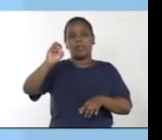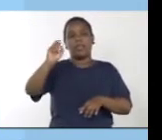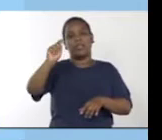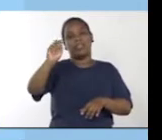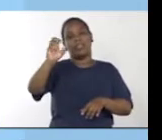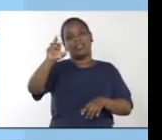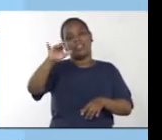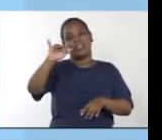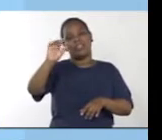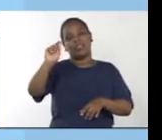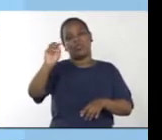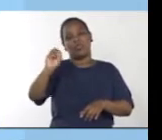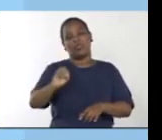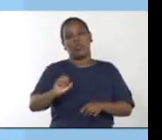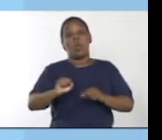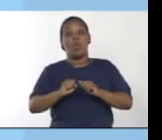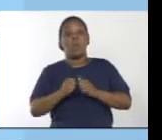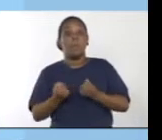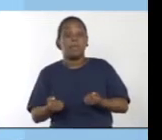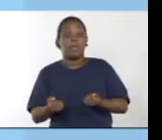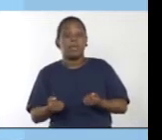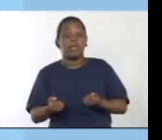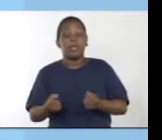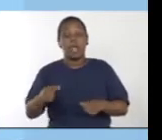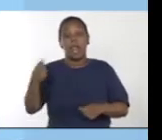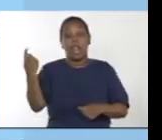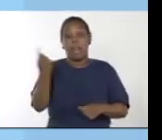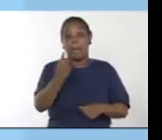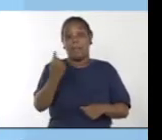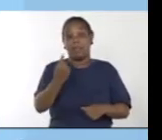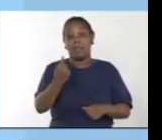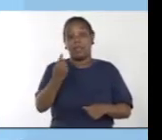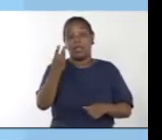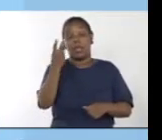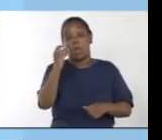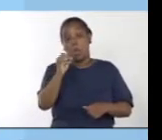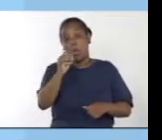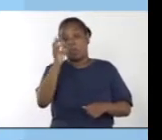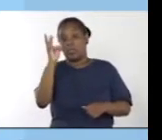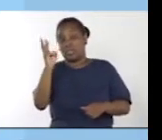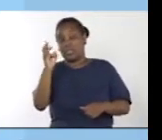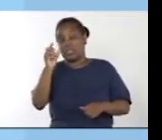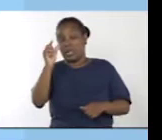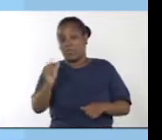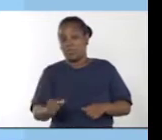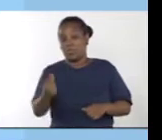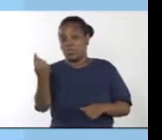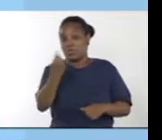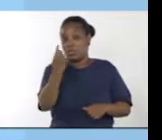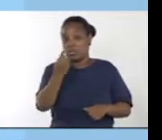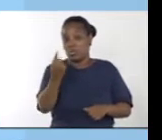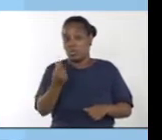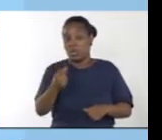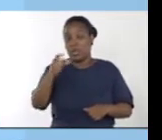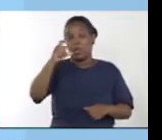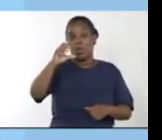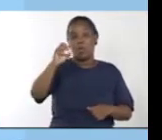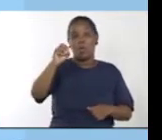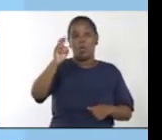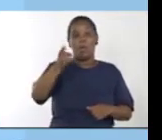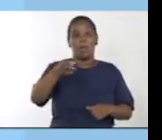pretérito. Rompía en la primera o tercera personas del singular,